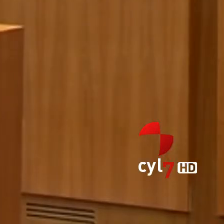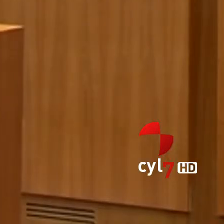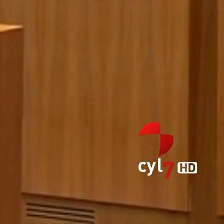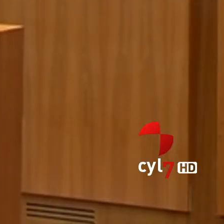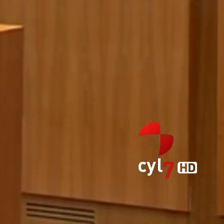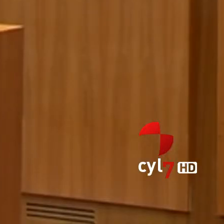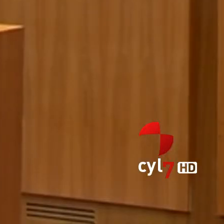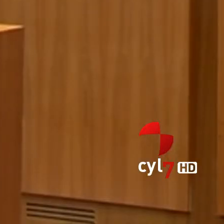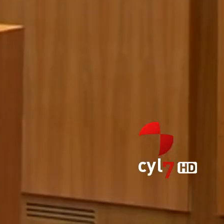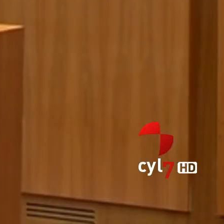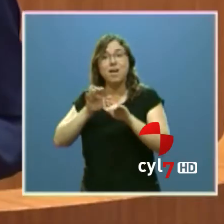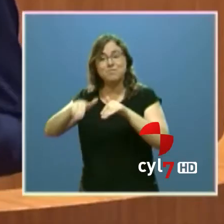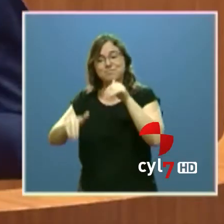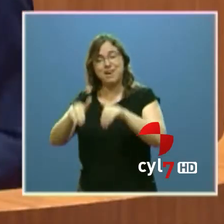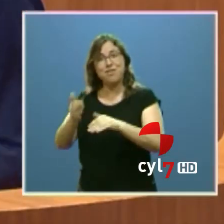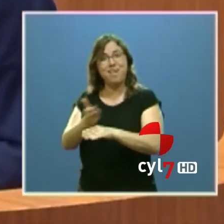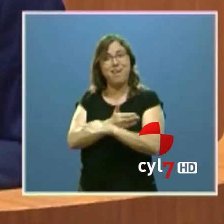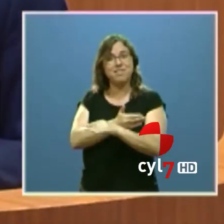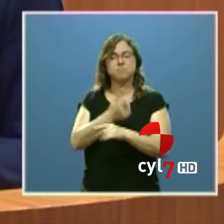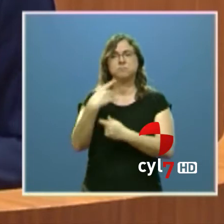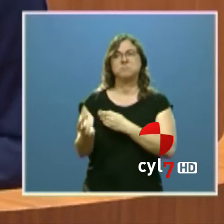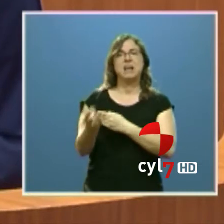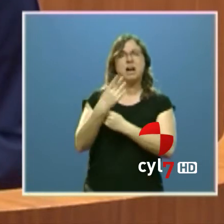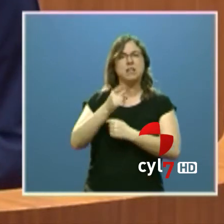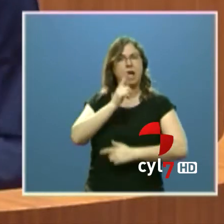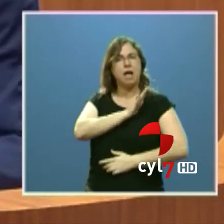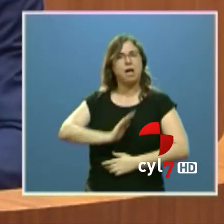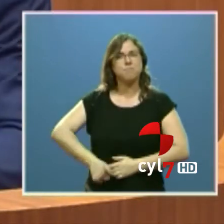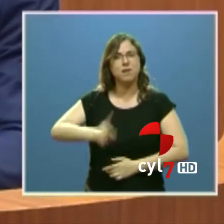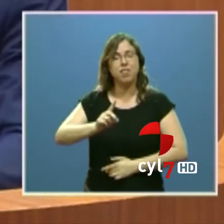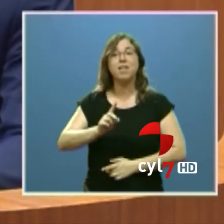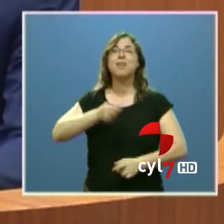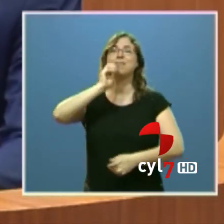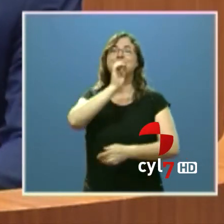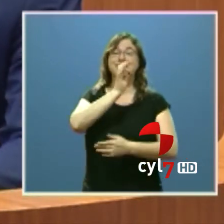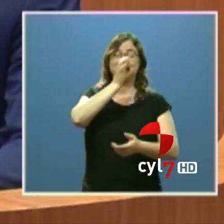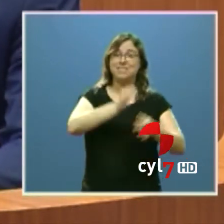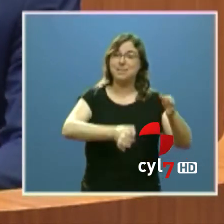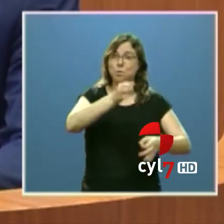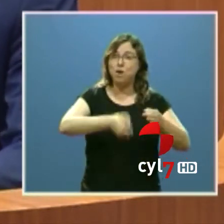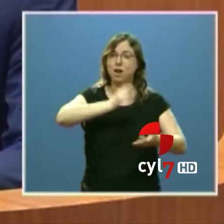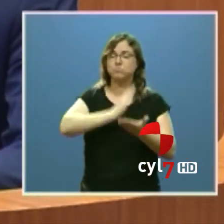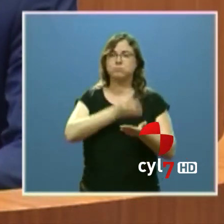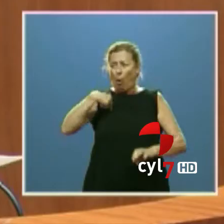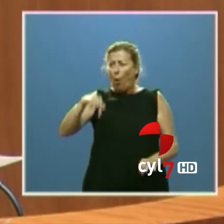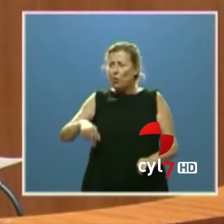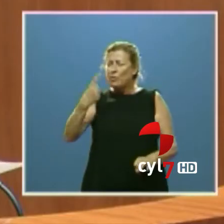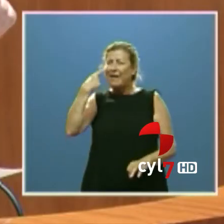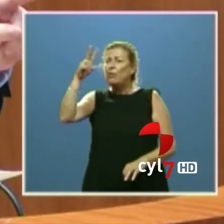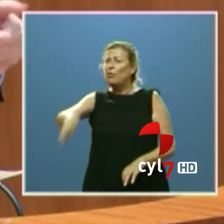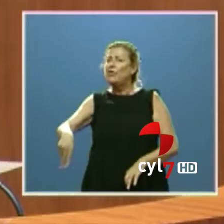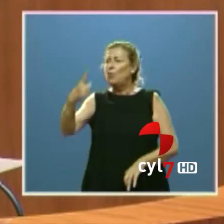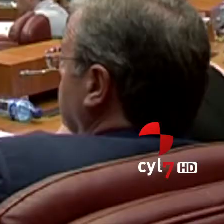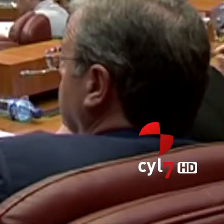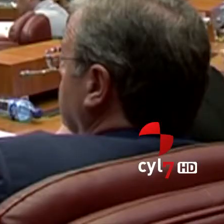ataque y ataque llegó la corrupción mientras recibíamos cartas amenazadoras los tribunales y estaban implacables sentencia tras sentencia yo no